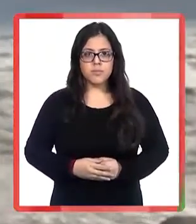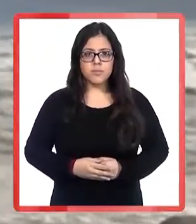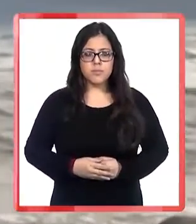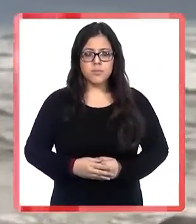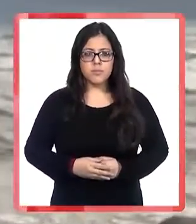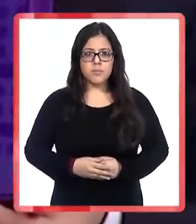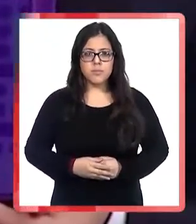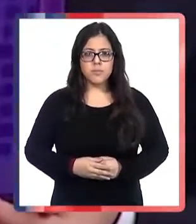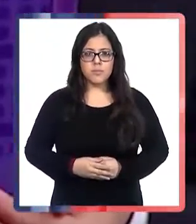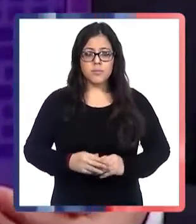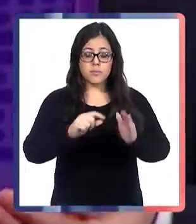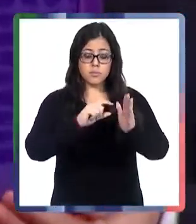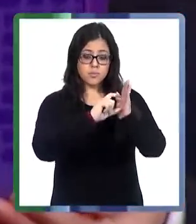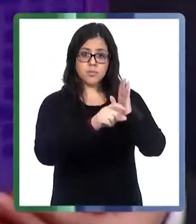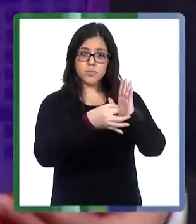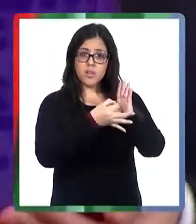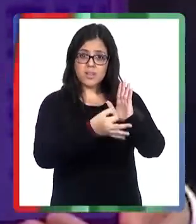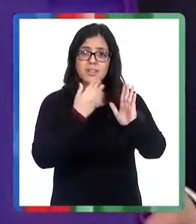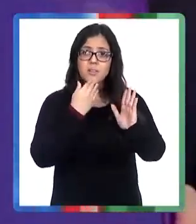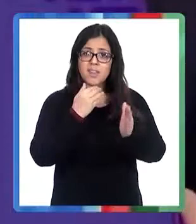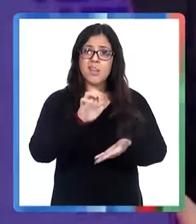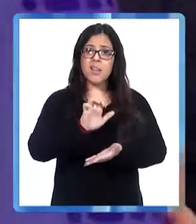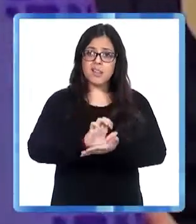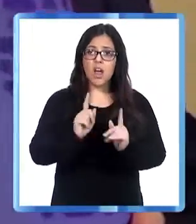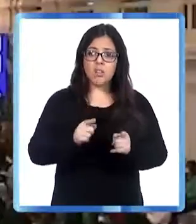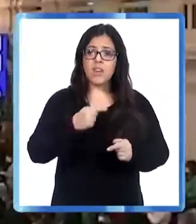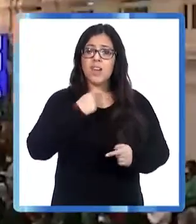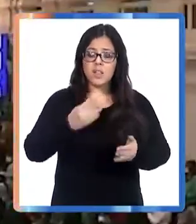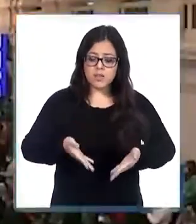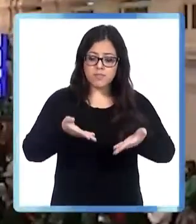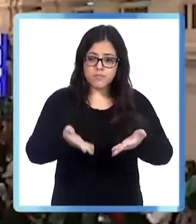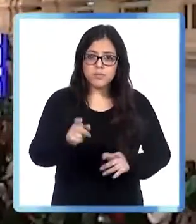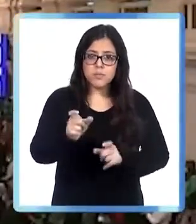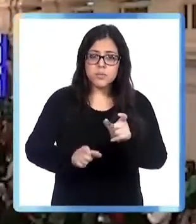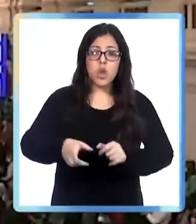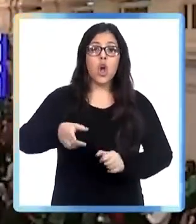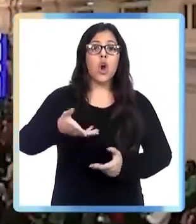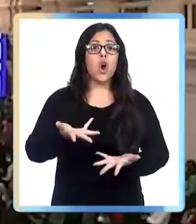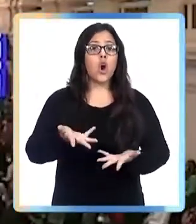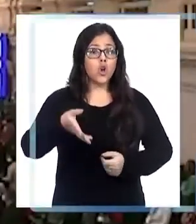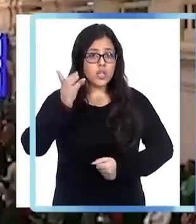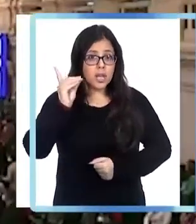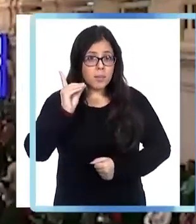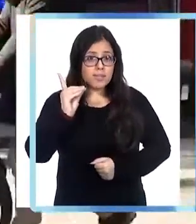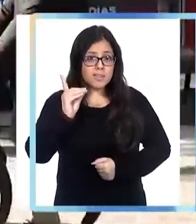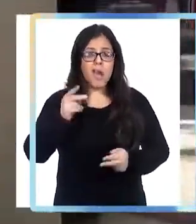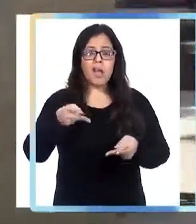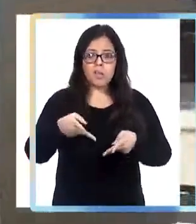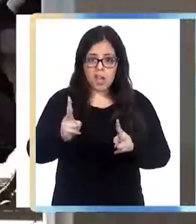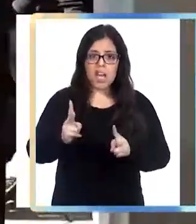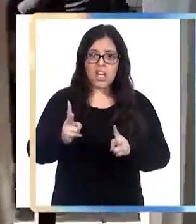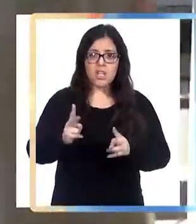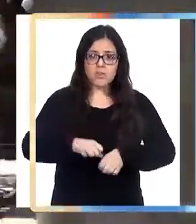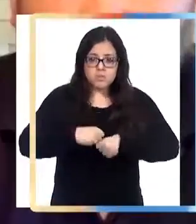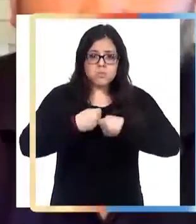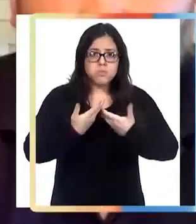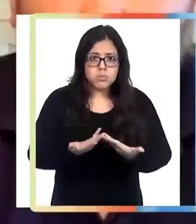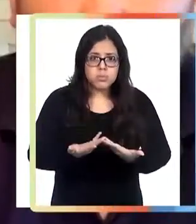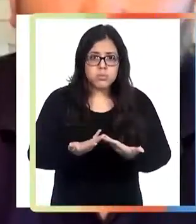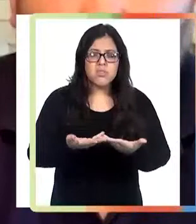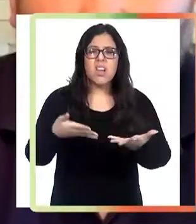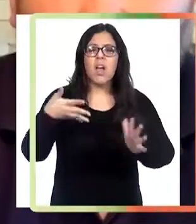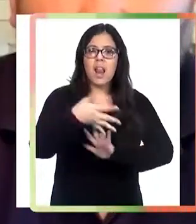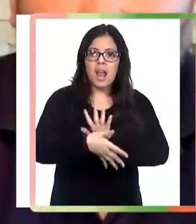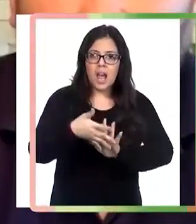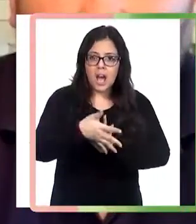tendrán. El texto también establece que el Estado debe garantizar que las personas con discapacidad ejerzan su